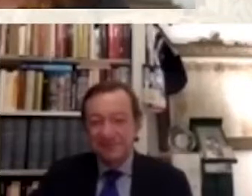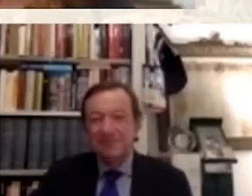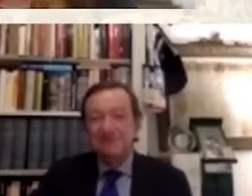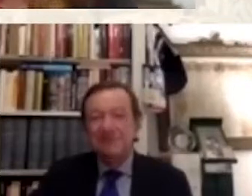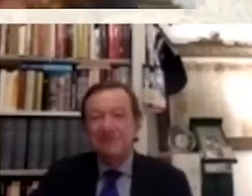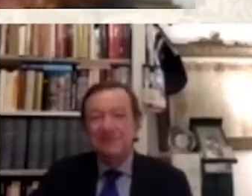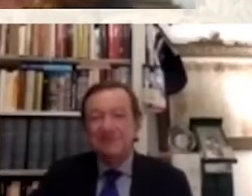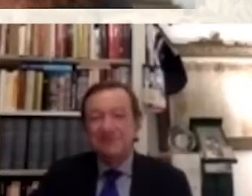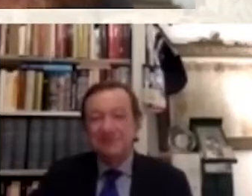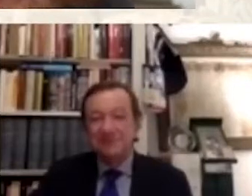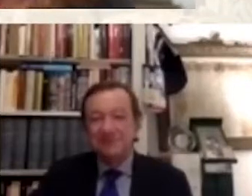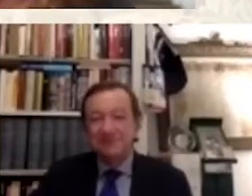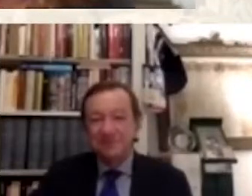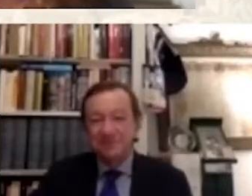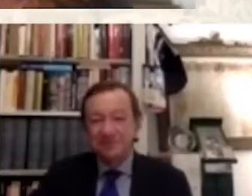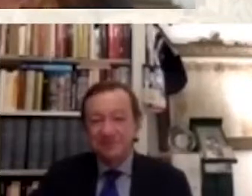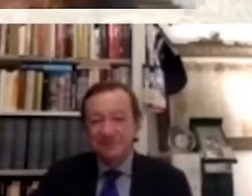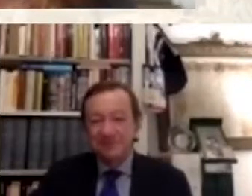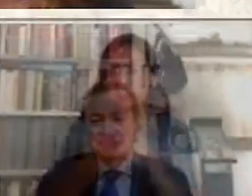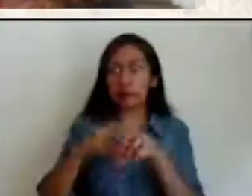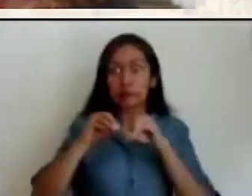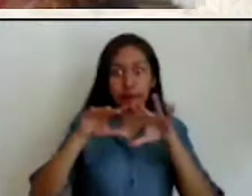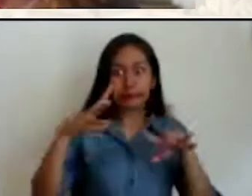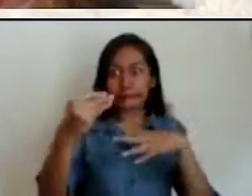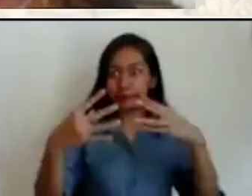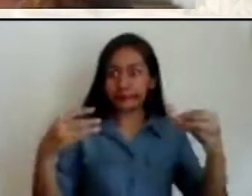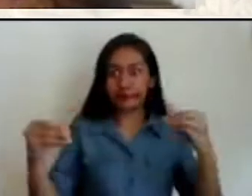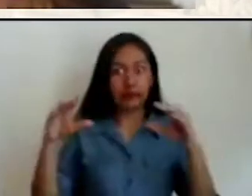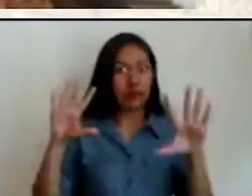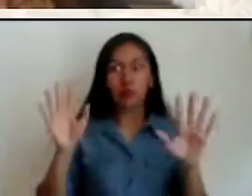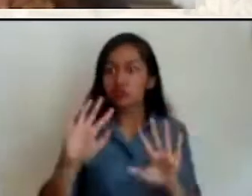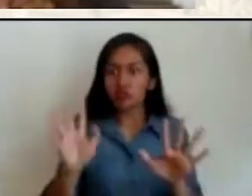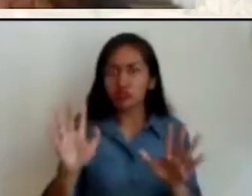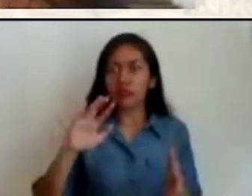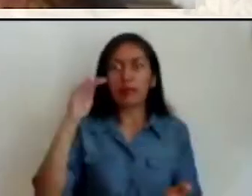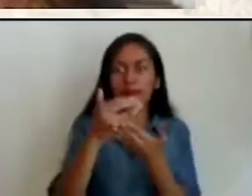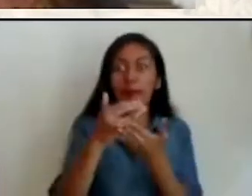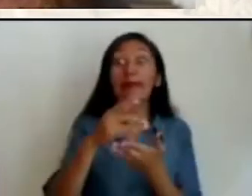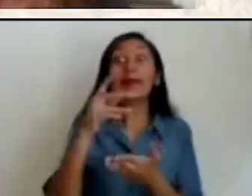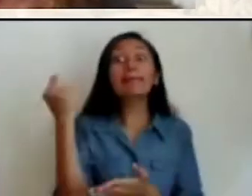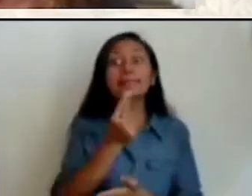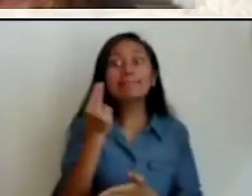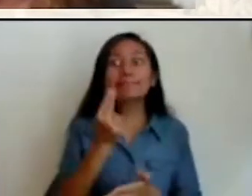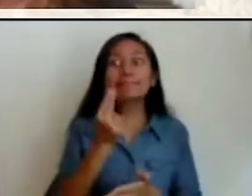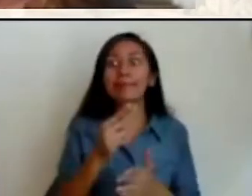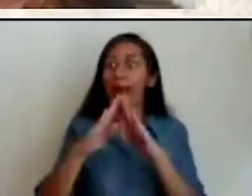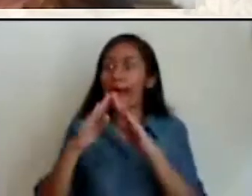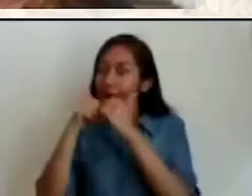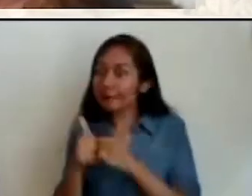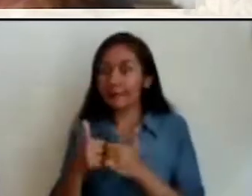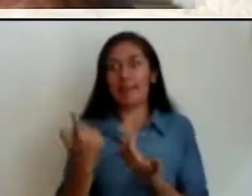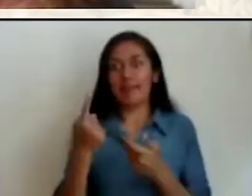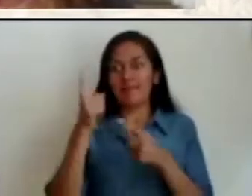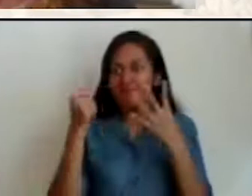se continúen estas epidemias son las el aislamiento y los cordones sanitarios y el hacer toda